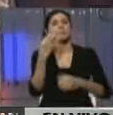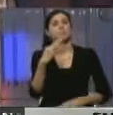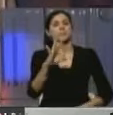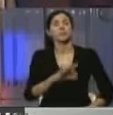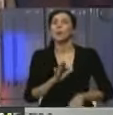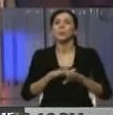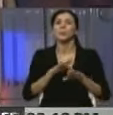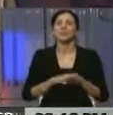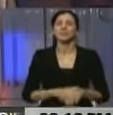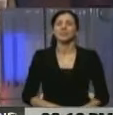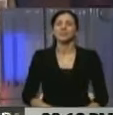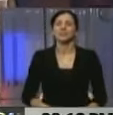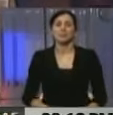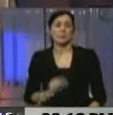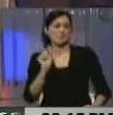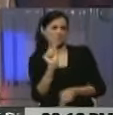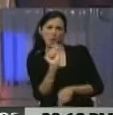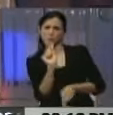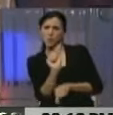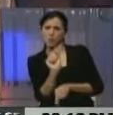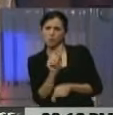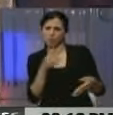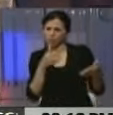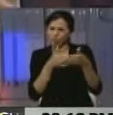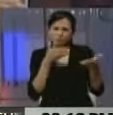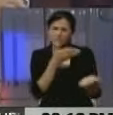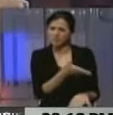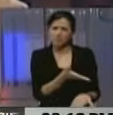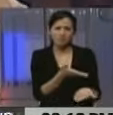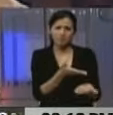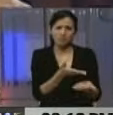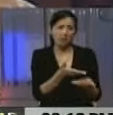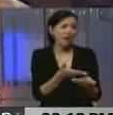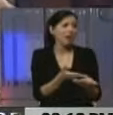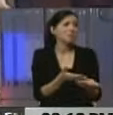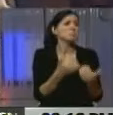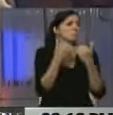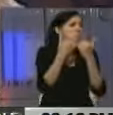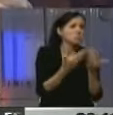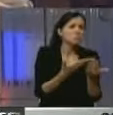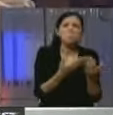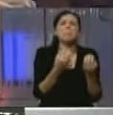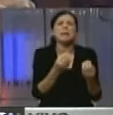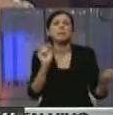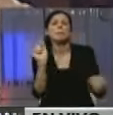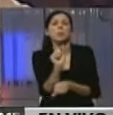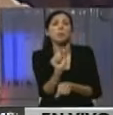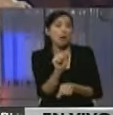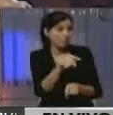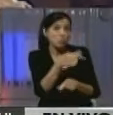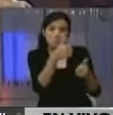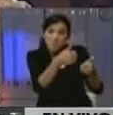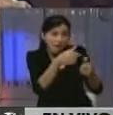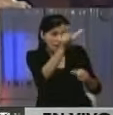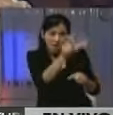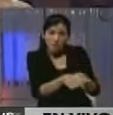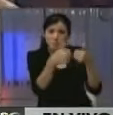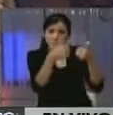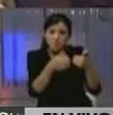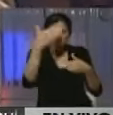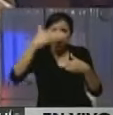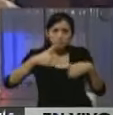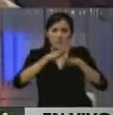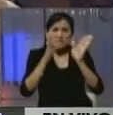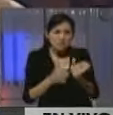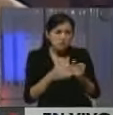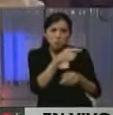porque nadie le tira piedras a árbol que no tiene fruto. Vamos bien, Vladimir Padrino